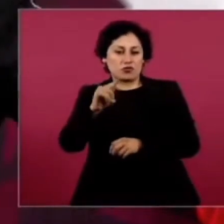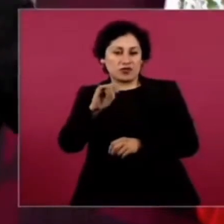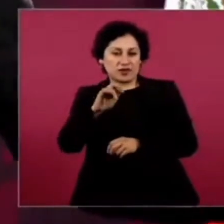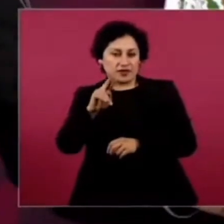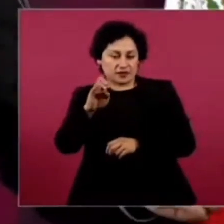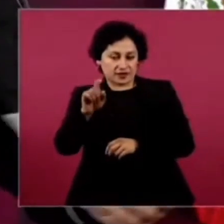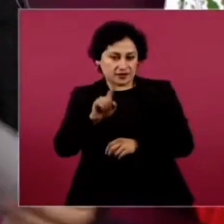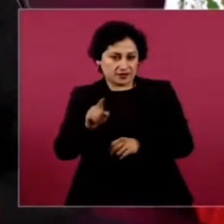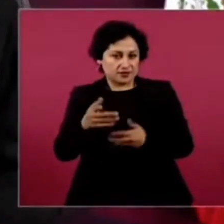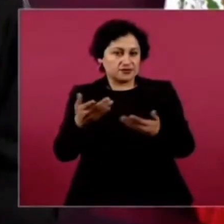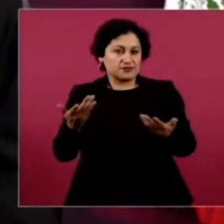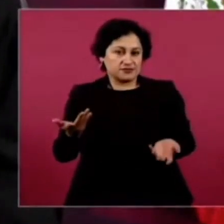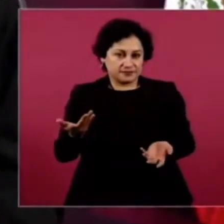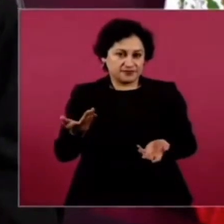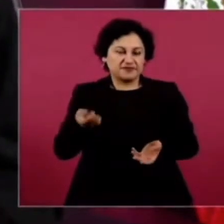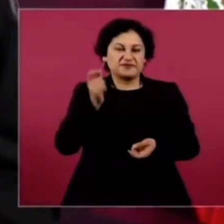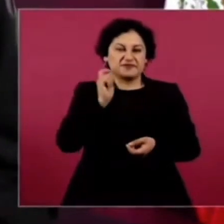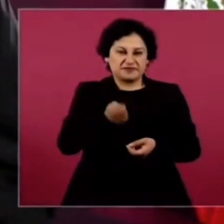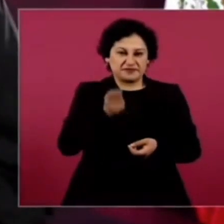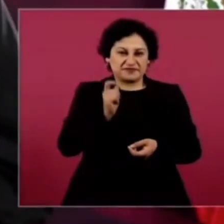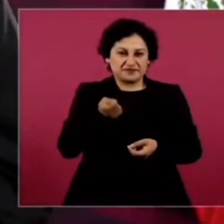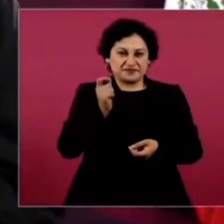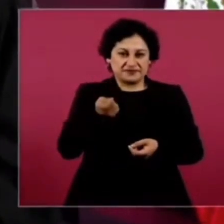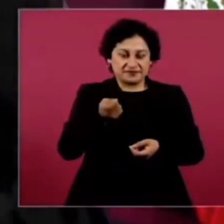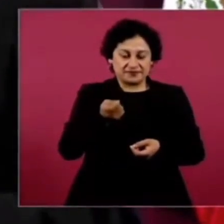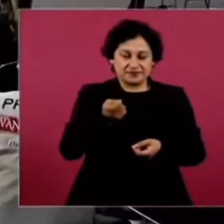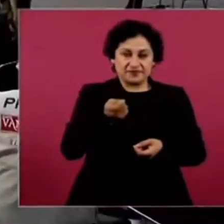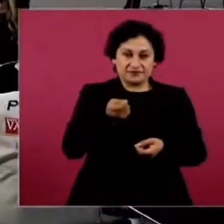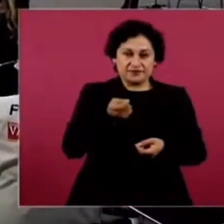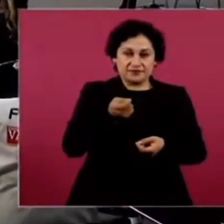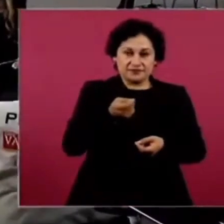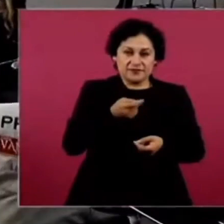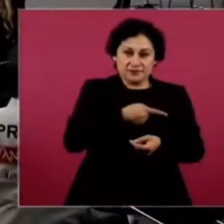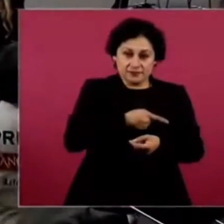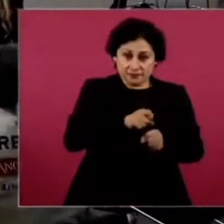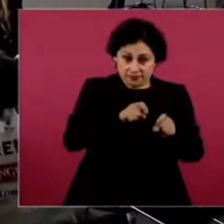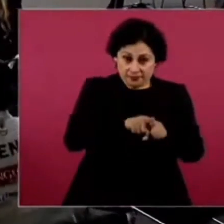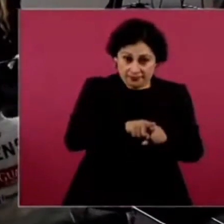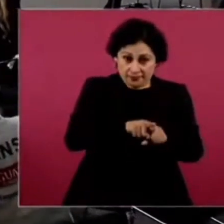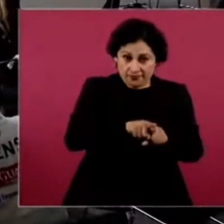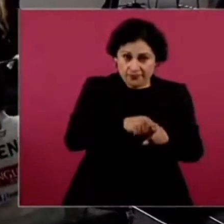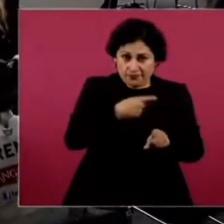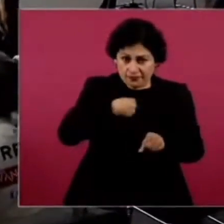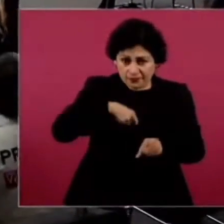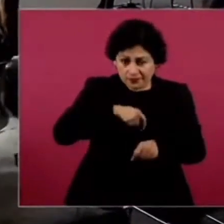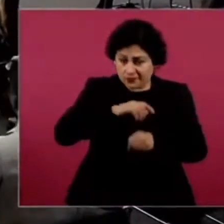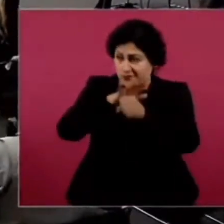Ni vamos a reprimir a nadie.